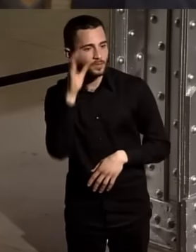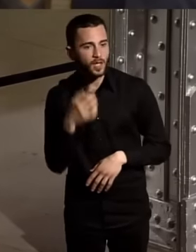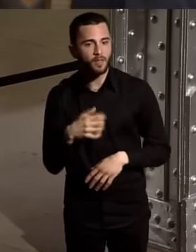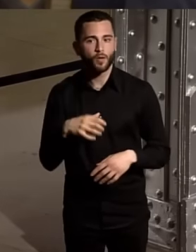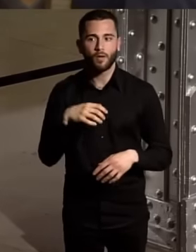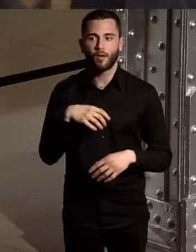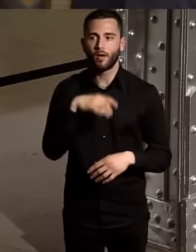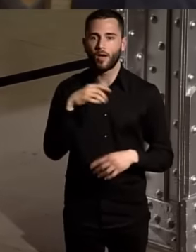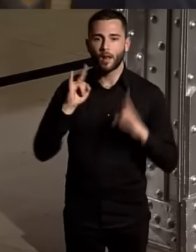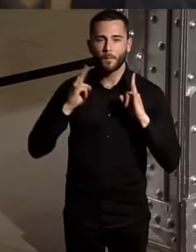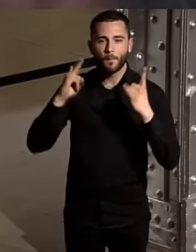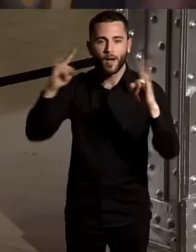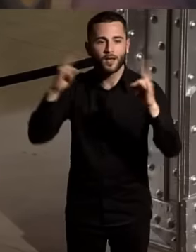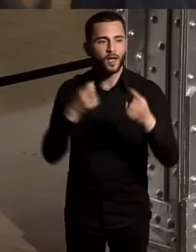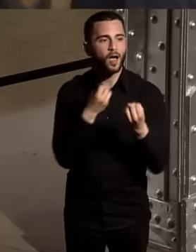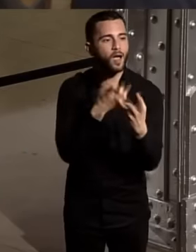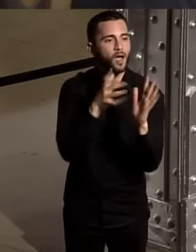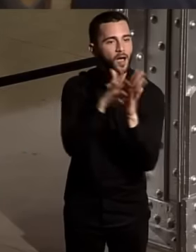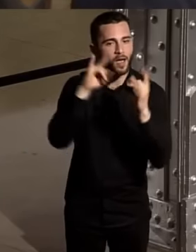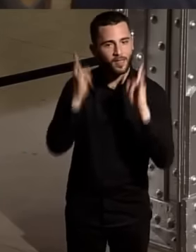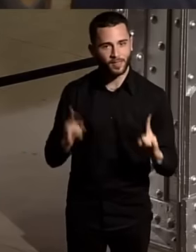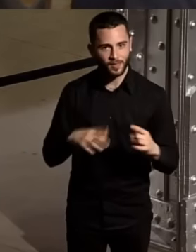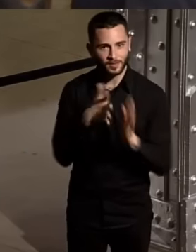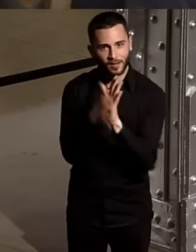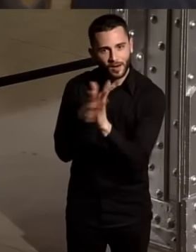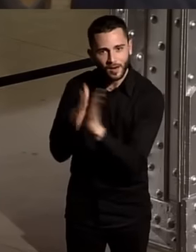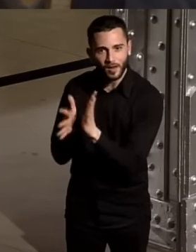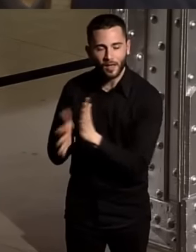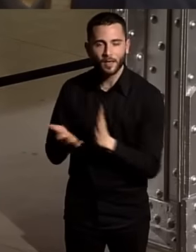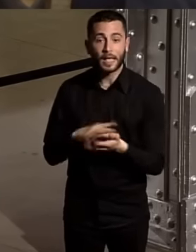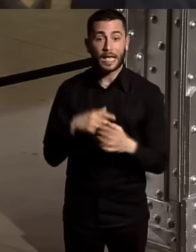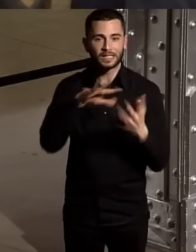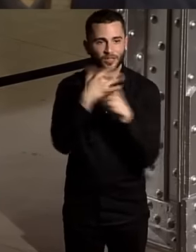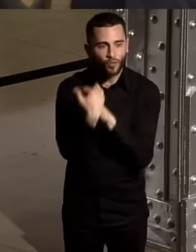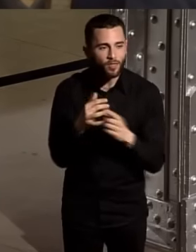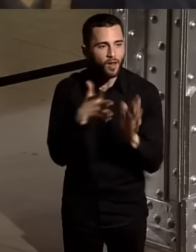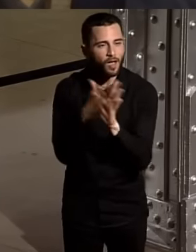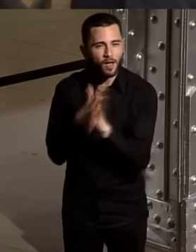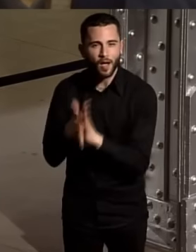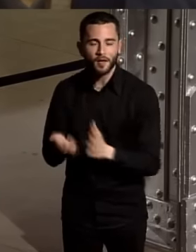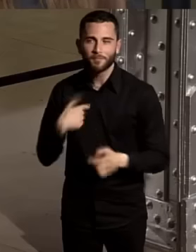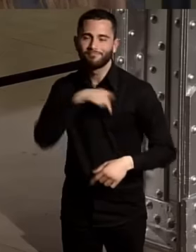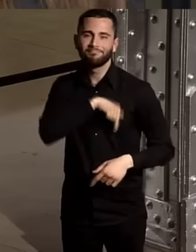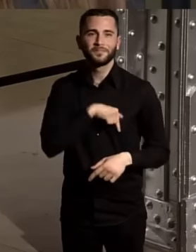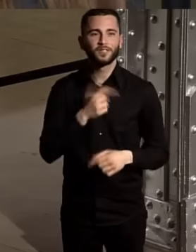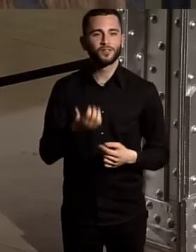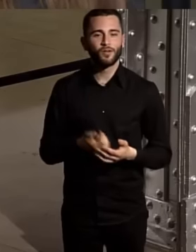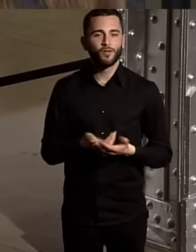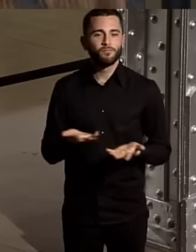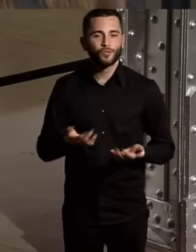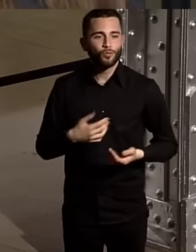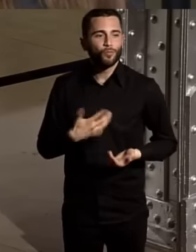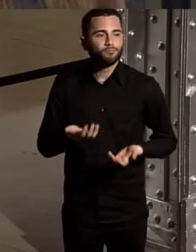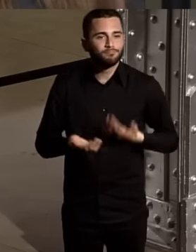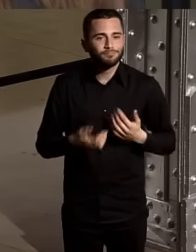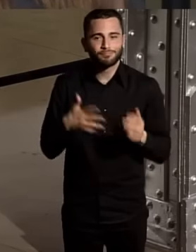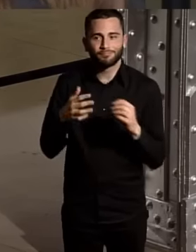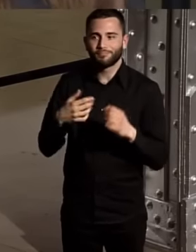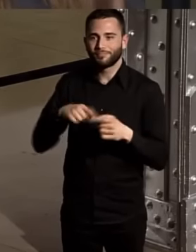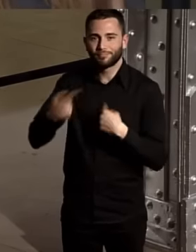te traslada aquellas eh situaciones me siento a veces como con probabilidad de dar alguna